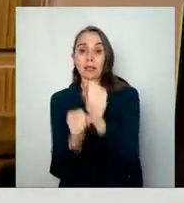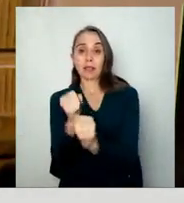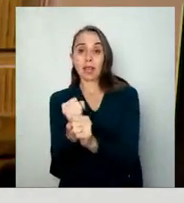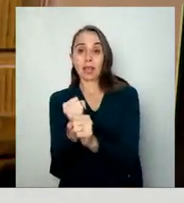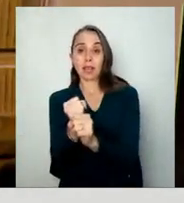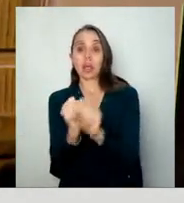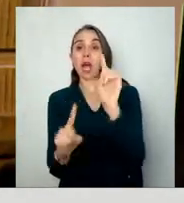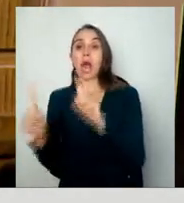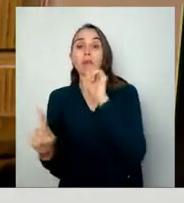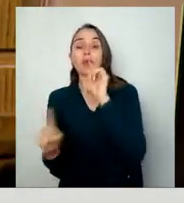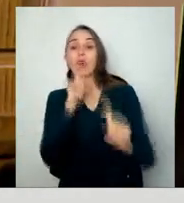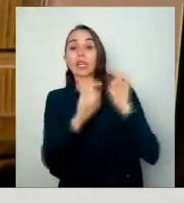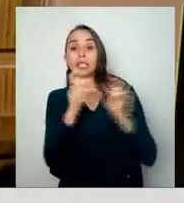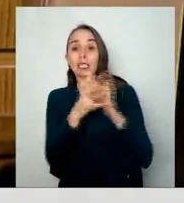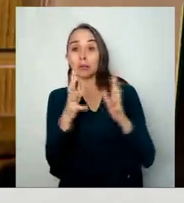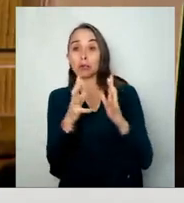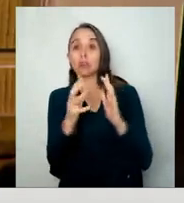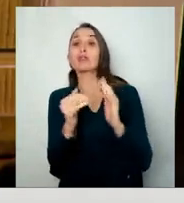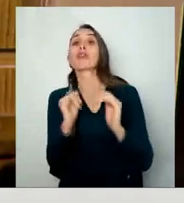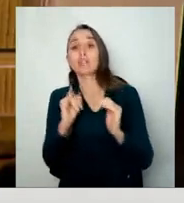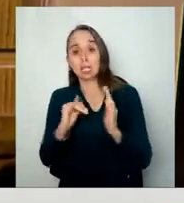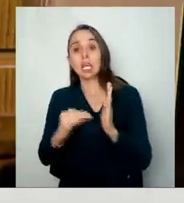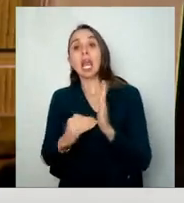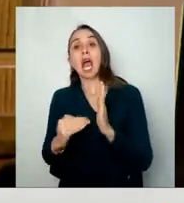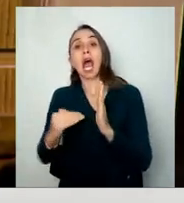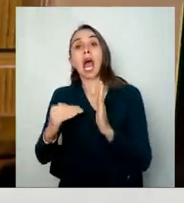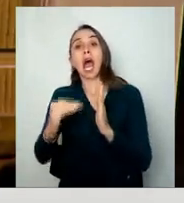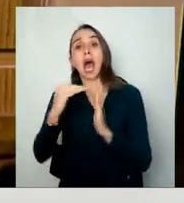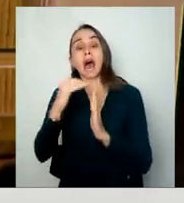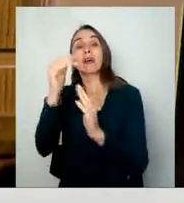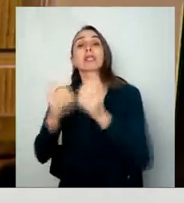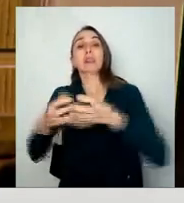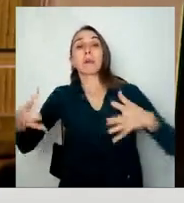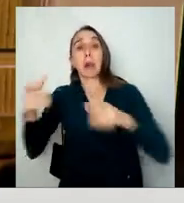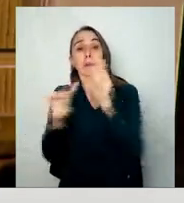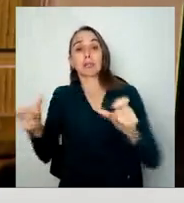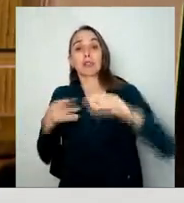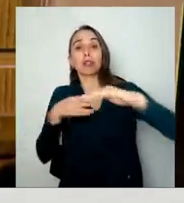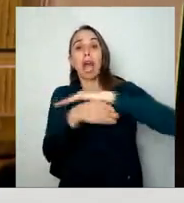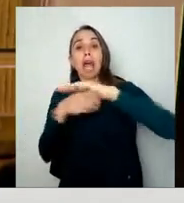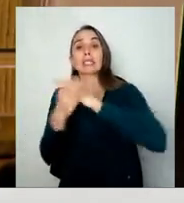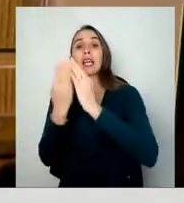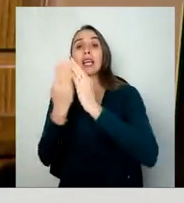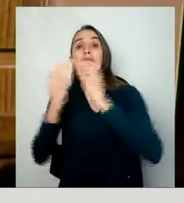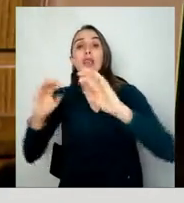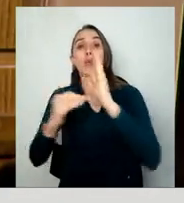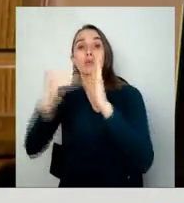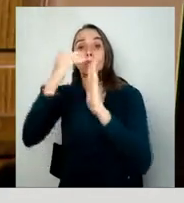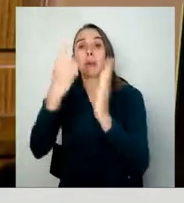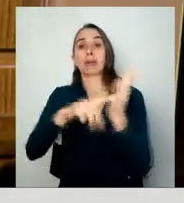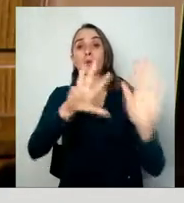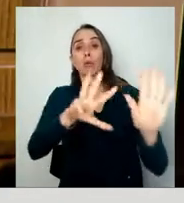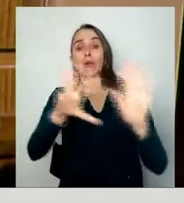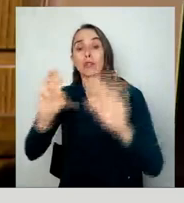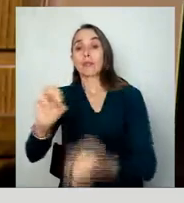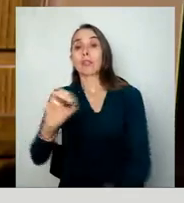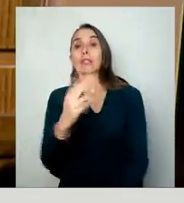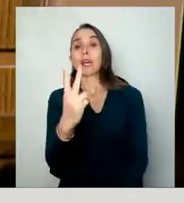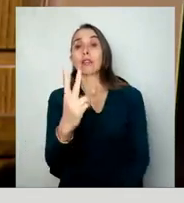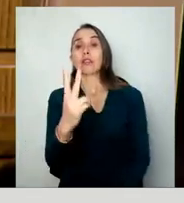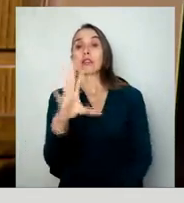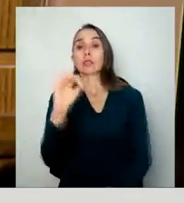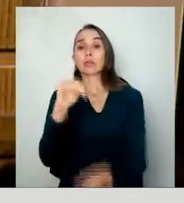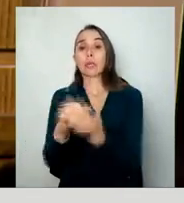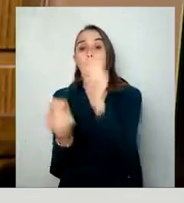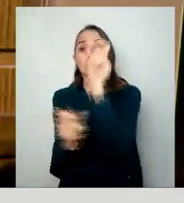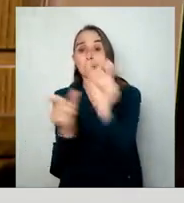ha avanzado sostenidamente en el acceso a la educación superior que en los años 90 apenas alcanzaba los 250.000 matrículas